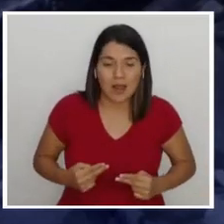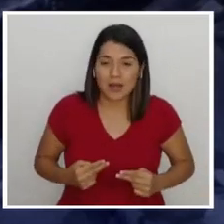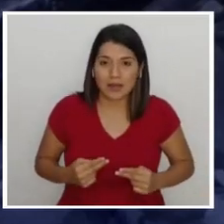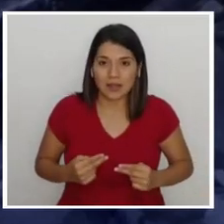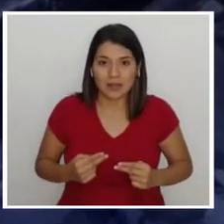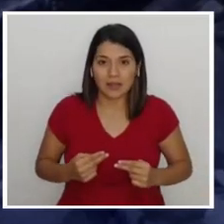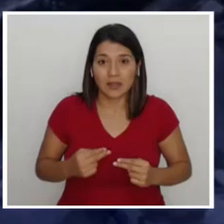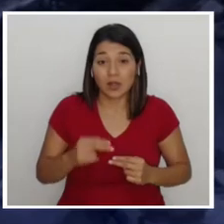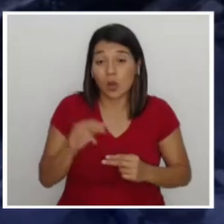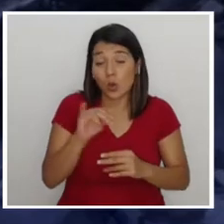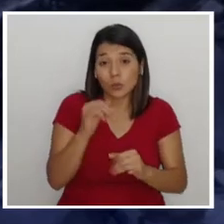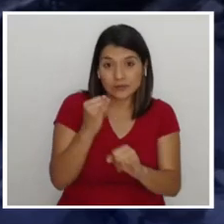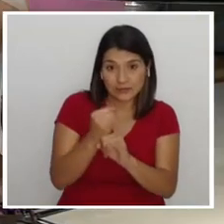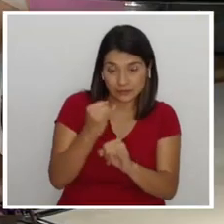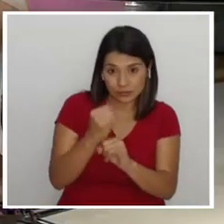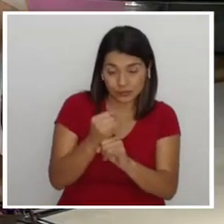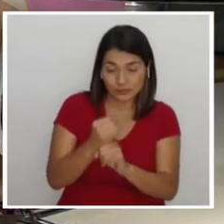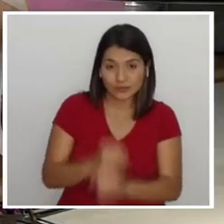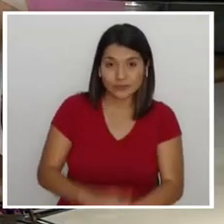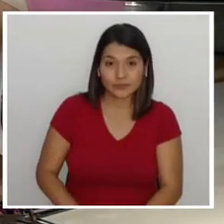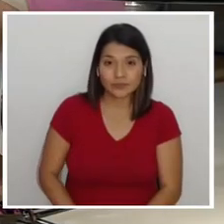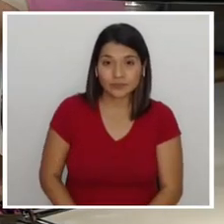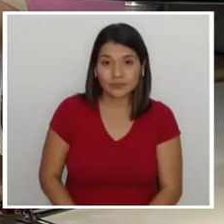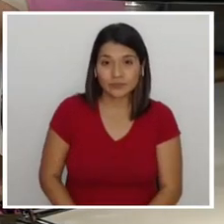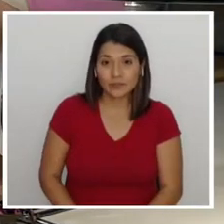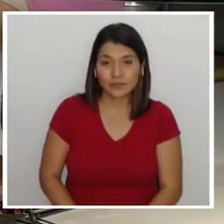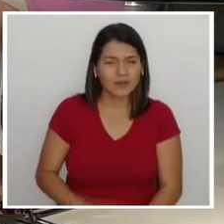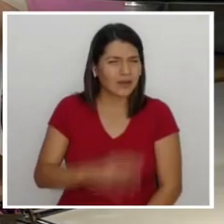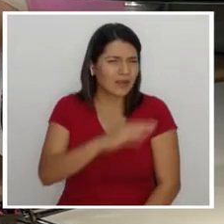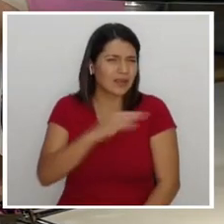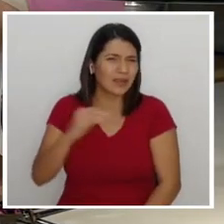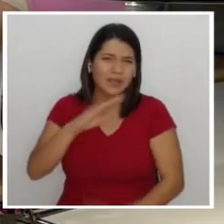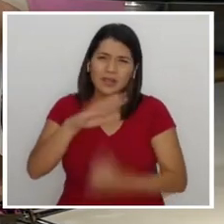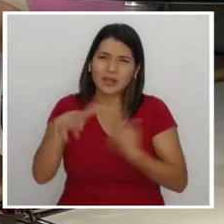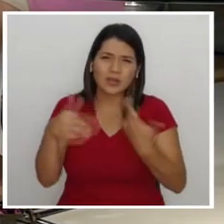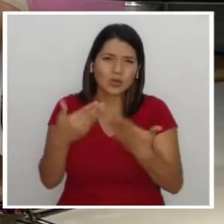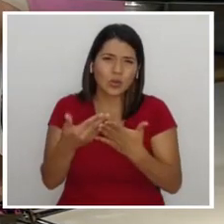institución. Y todas estas cosas,